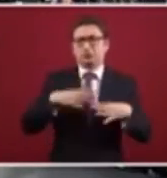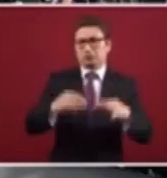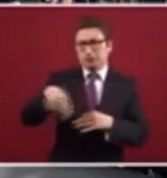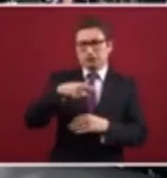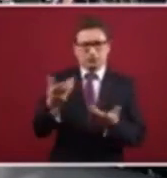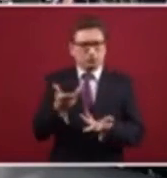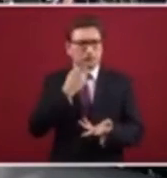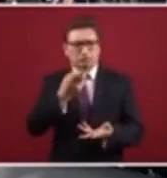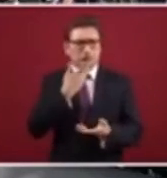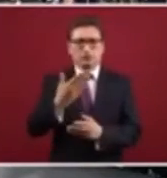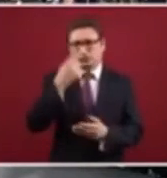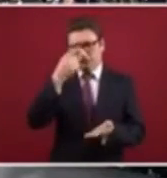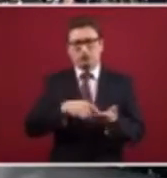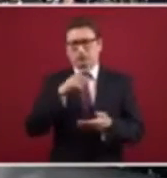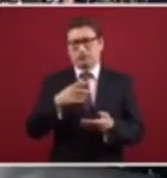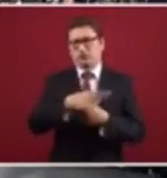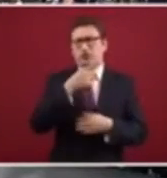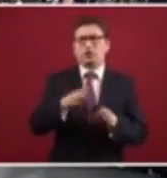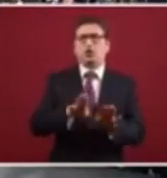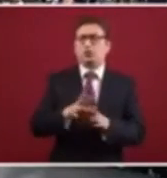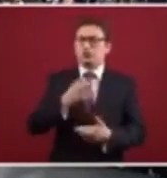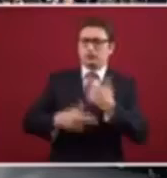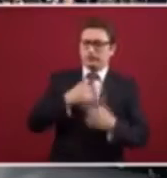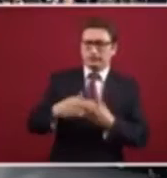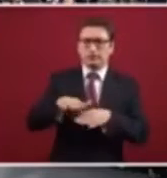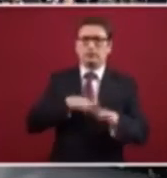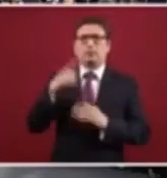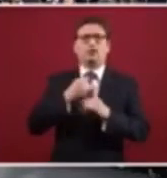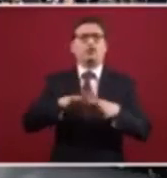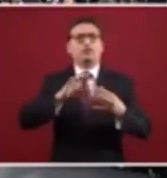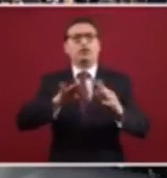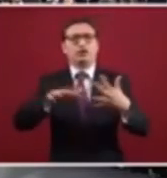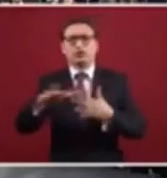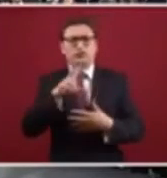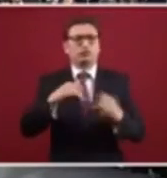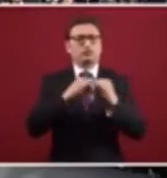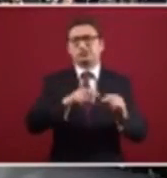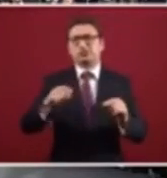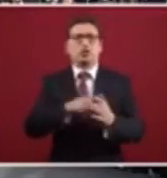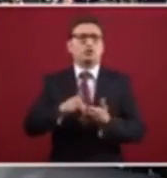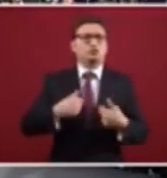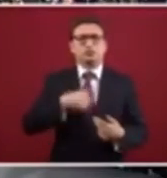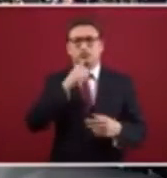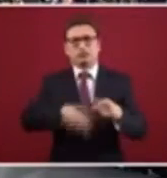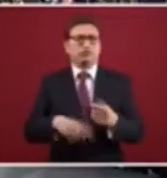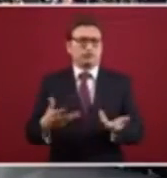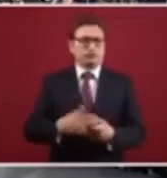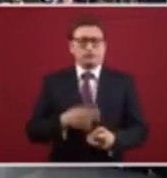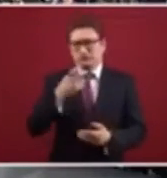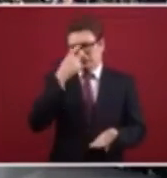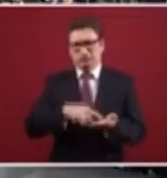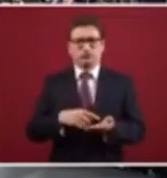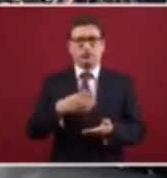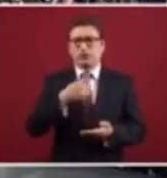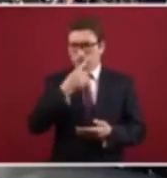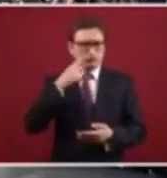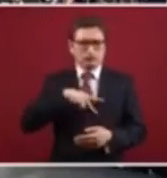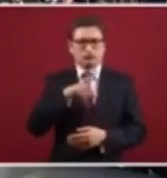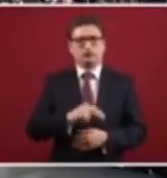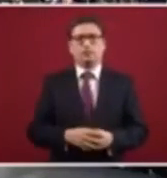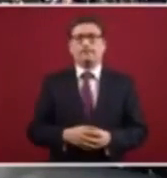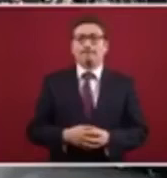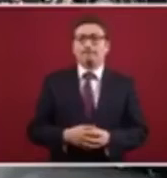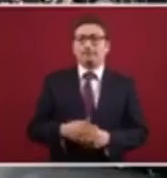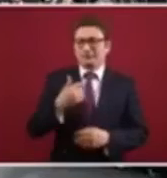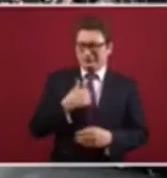función. Creo que es muy peligroso querer dar un paso atrás para que no tengamos transparencia, para que no tengamos instituciones de derechos humanos que velen por los derechos humanos. No es un punto de vista, señor presidente. Pero